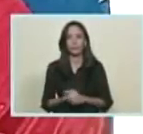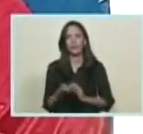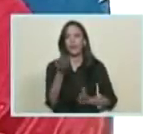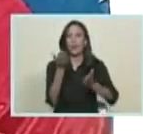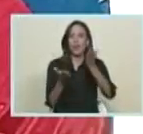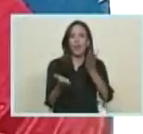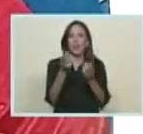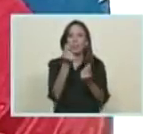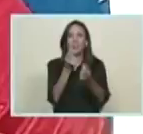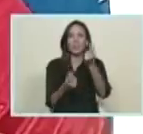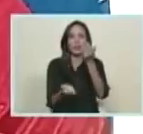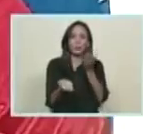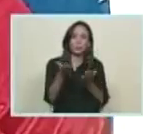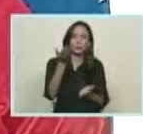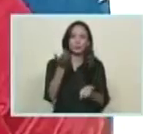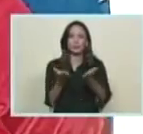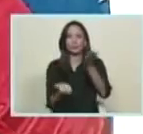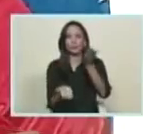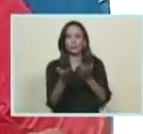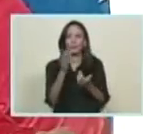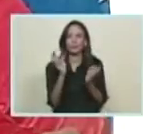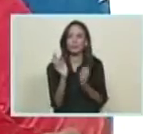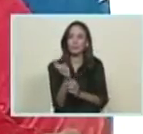sube y baja,